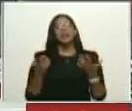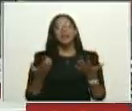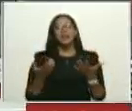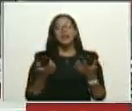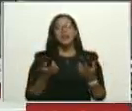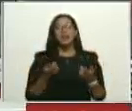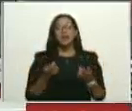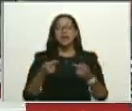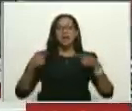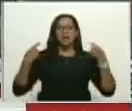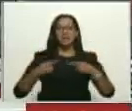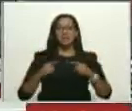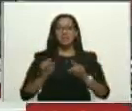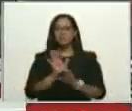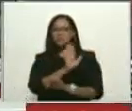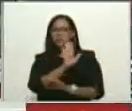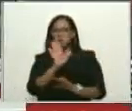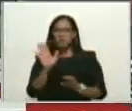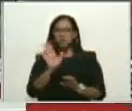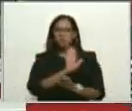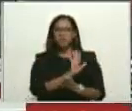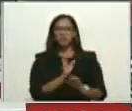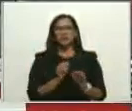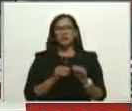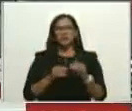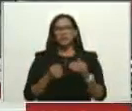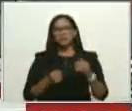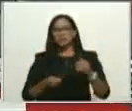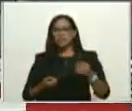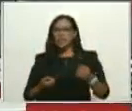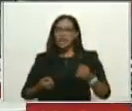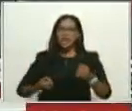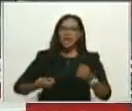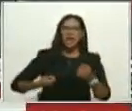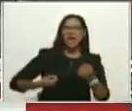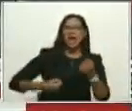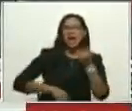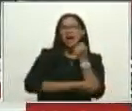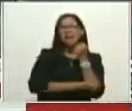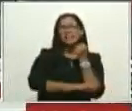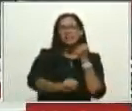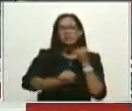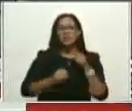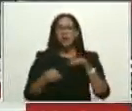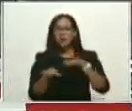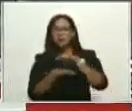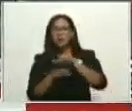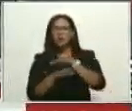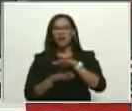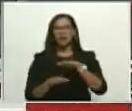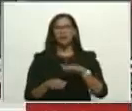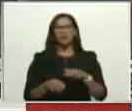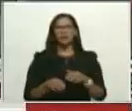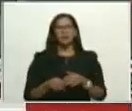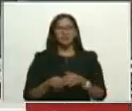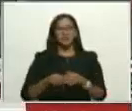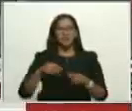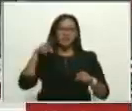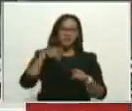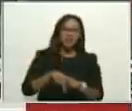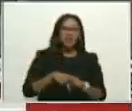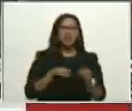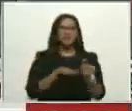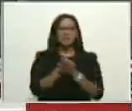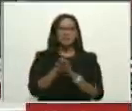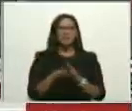enemigo invisible, de atacar por debajo, de la guerra económica, de perturbar la recuperación, de dañarnos la